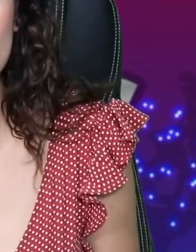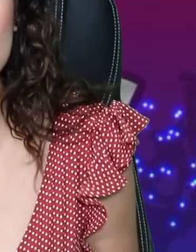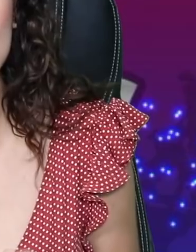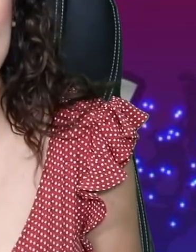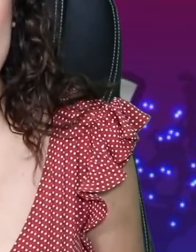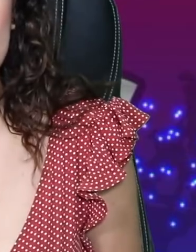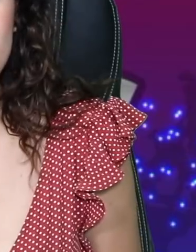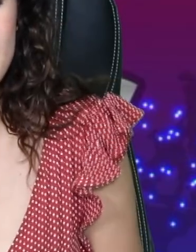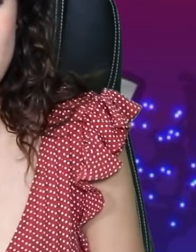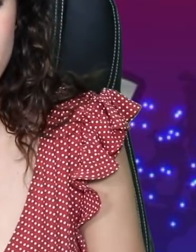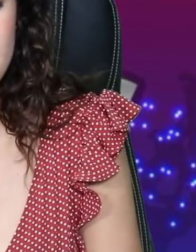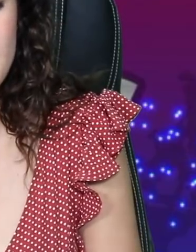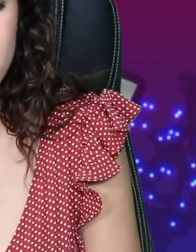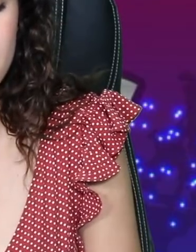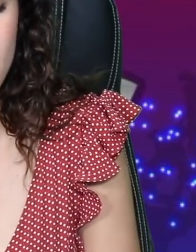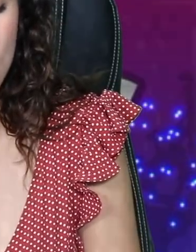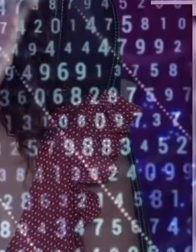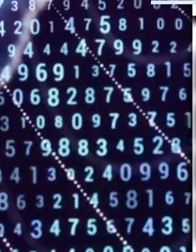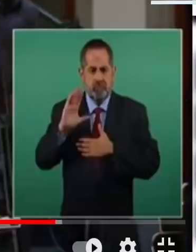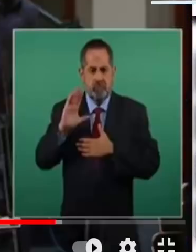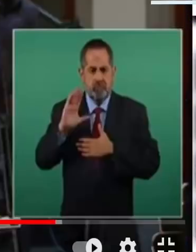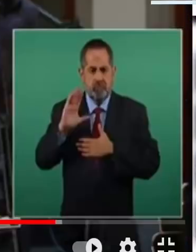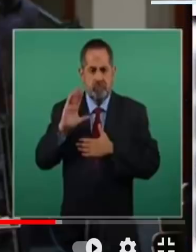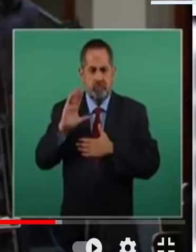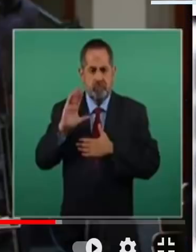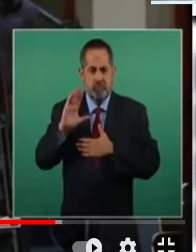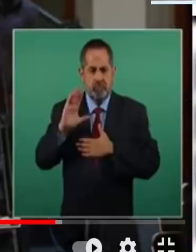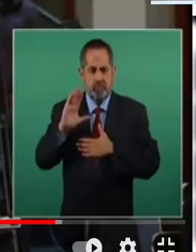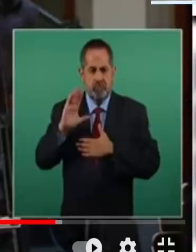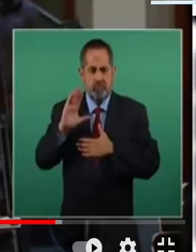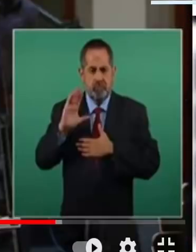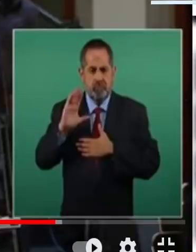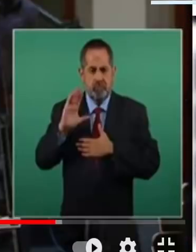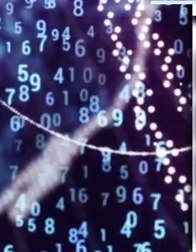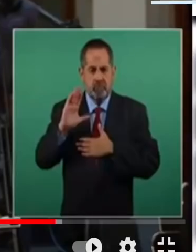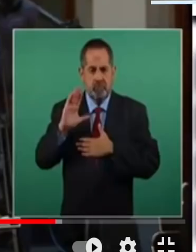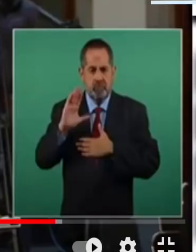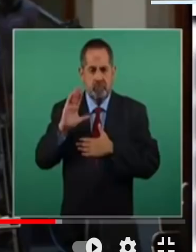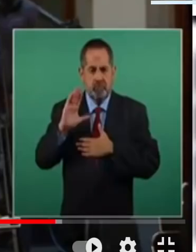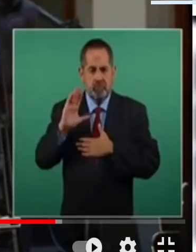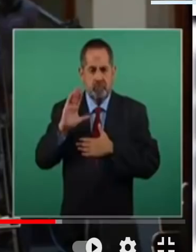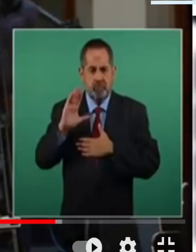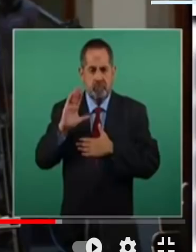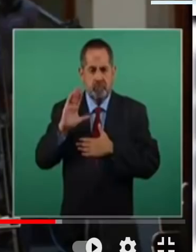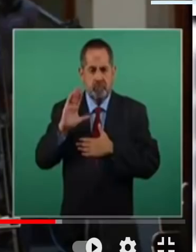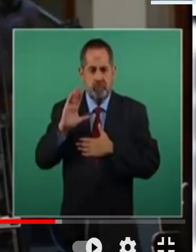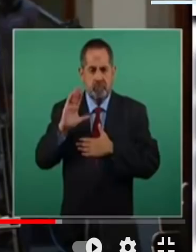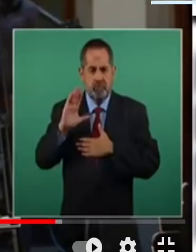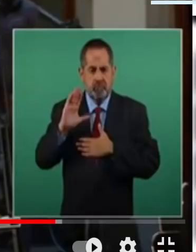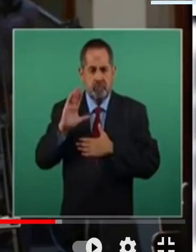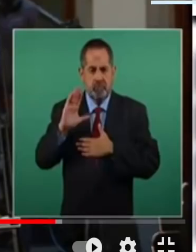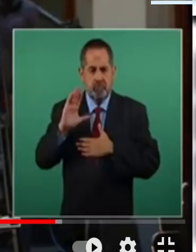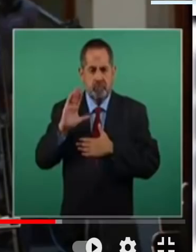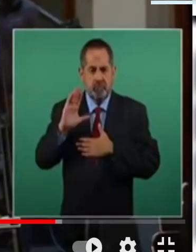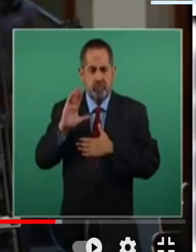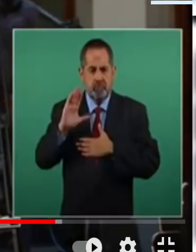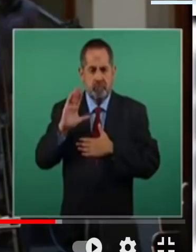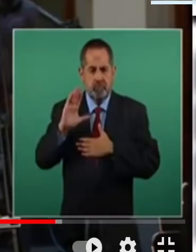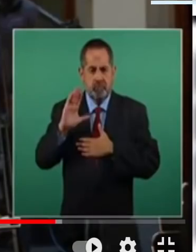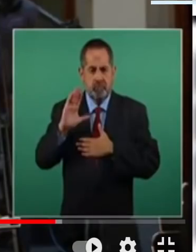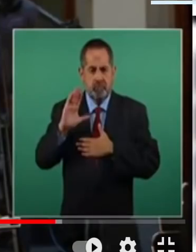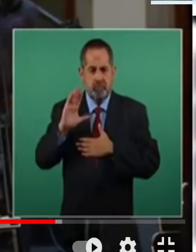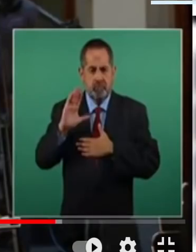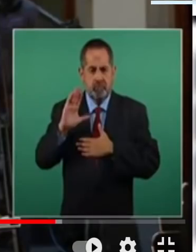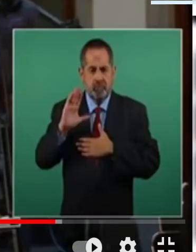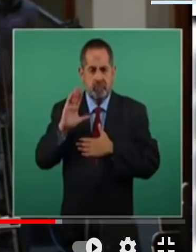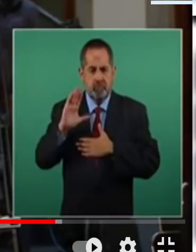porque justo pues el presidente lo pone en su lugar. Y es que si ustedes no vieron esta mañanera, aquí les voy a poner un pedacito para que